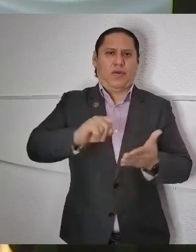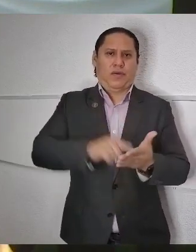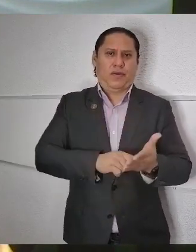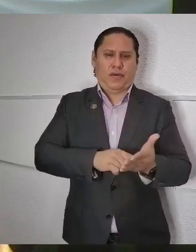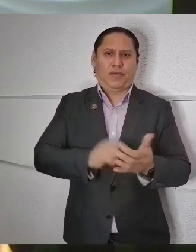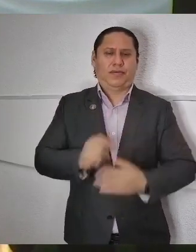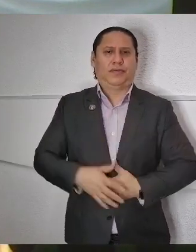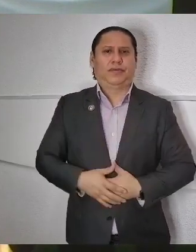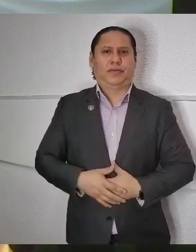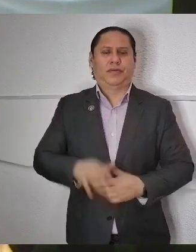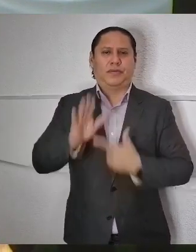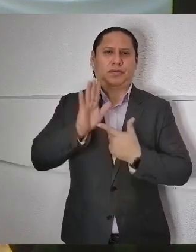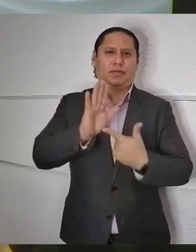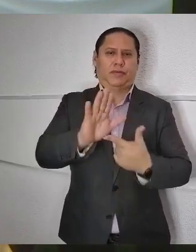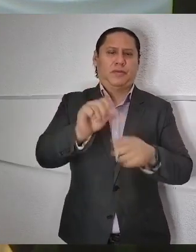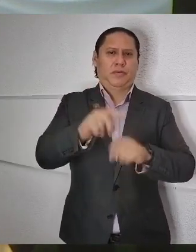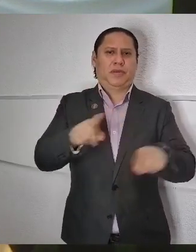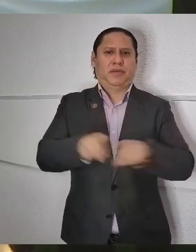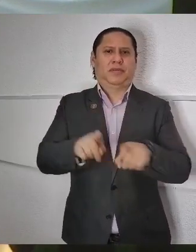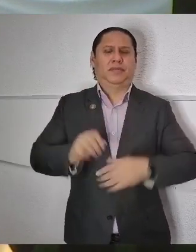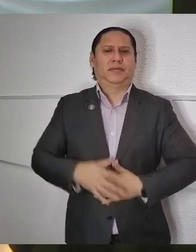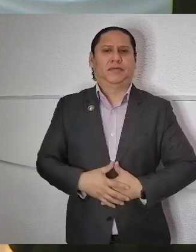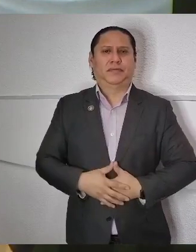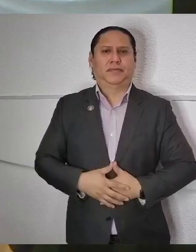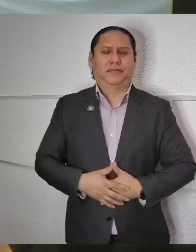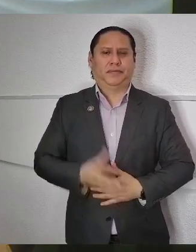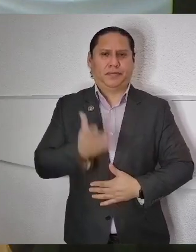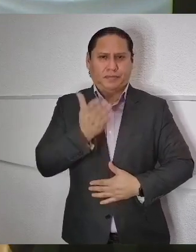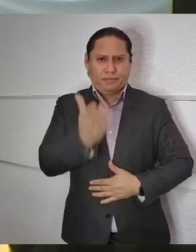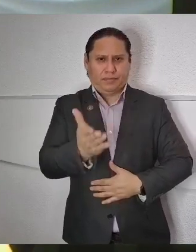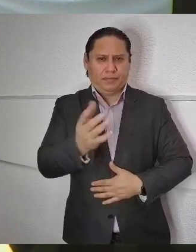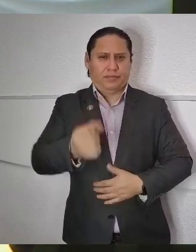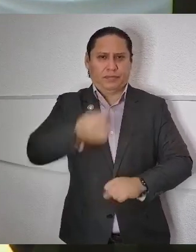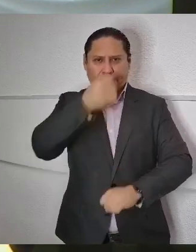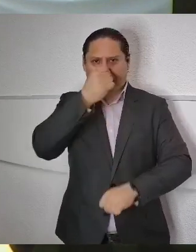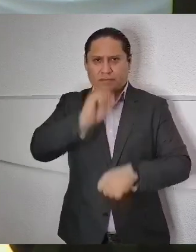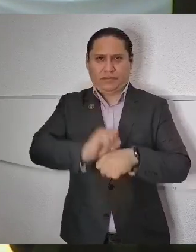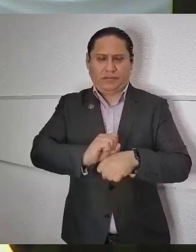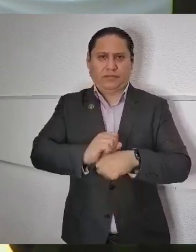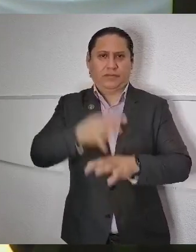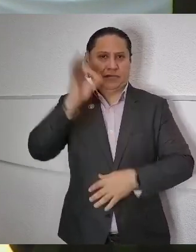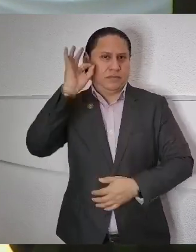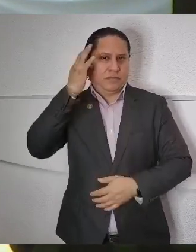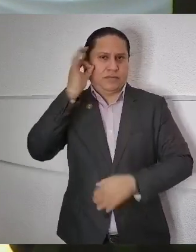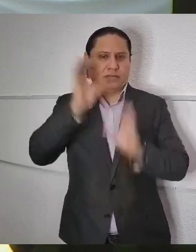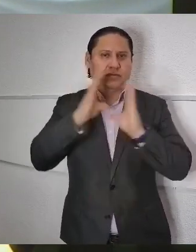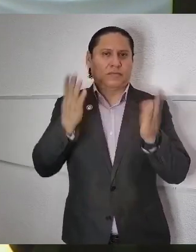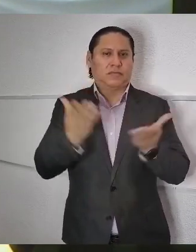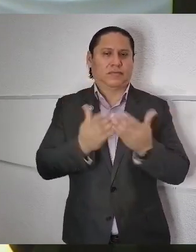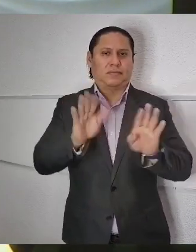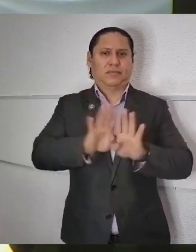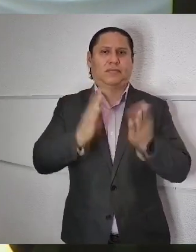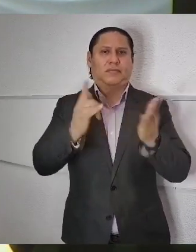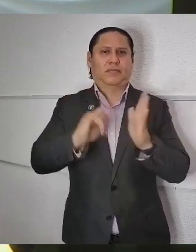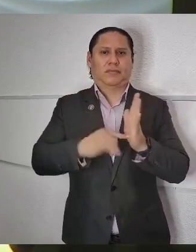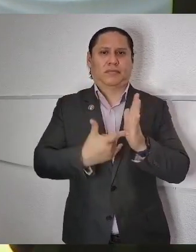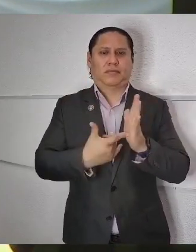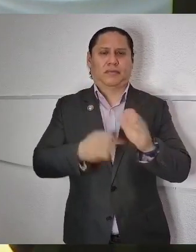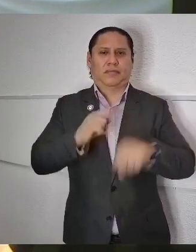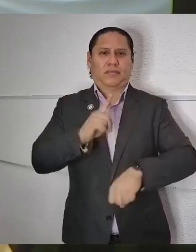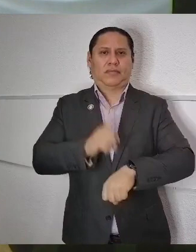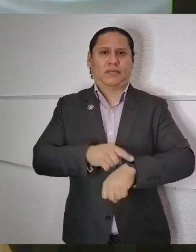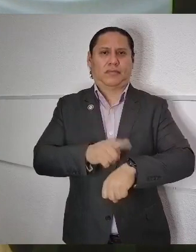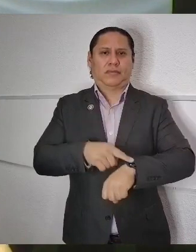votación nominal el dictamen presentado, por lo que solicito a la Secretaría de Servicios Parlamentarios abra el